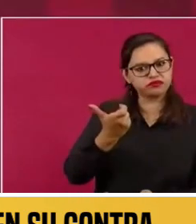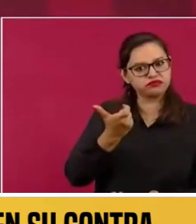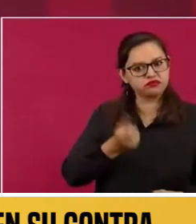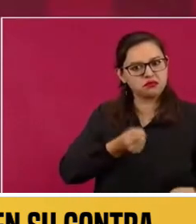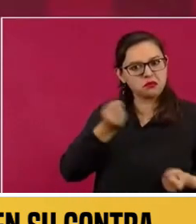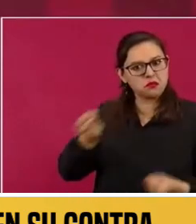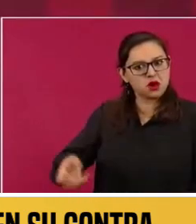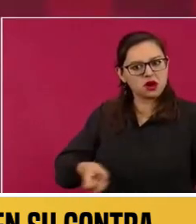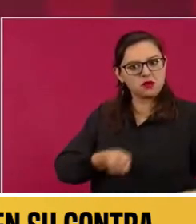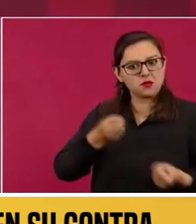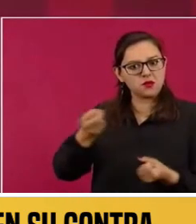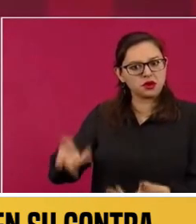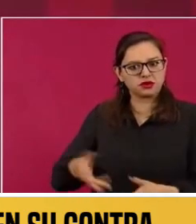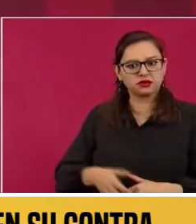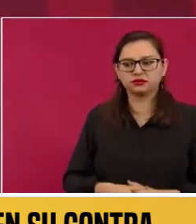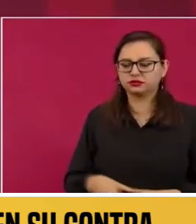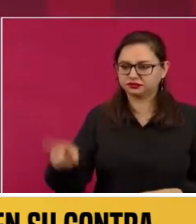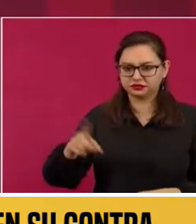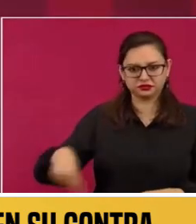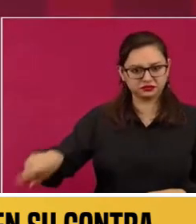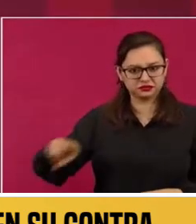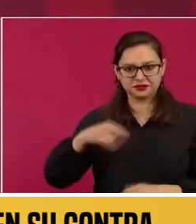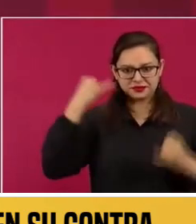Combatirnos con guerra sucia.